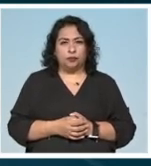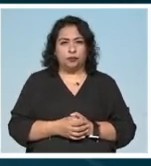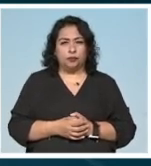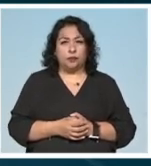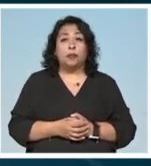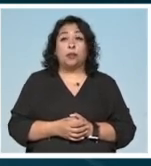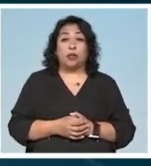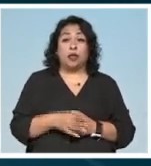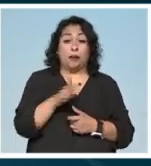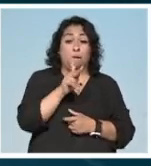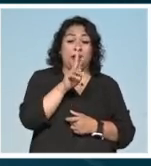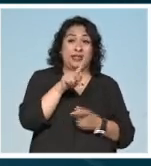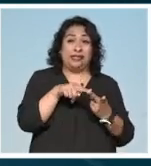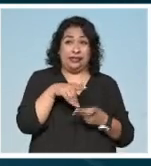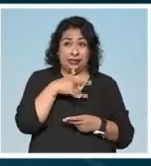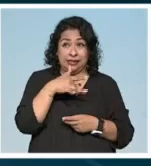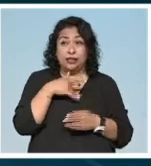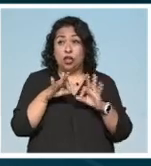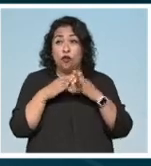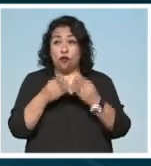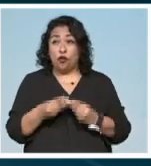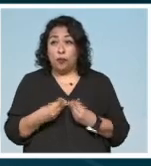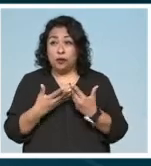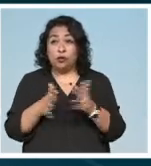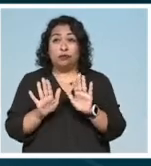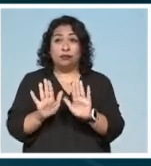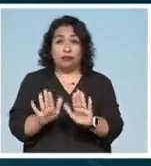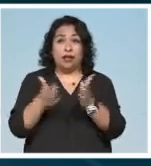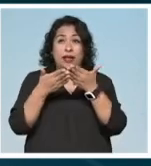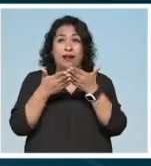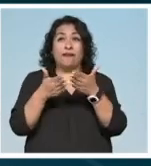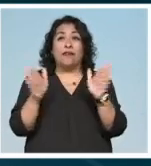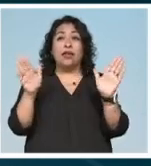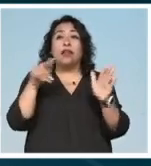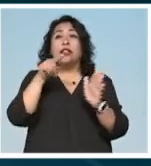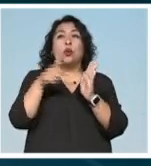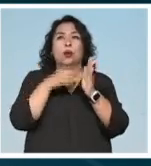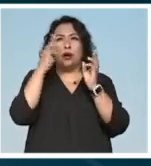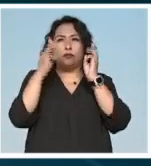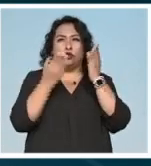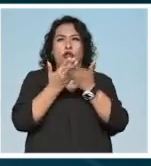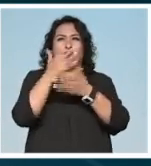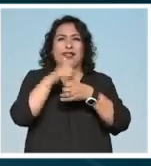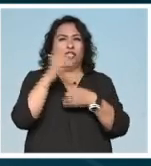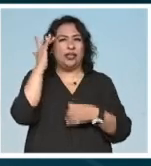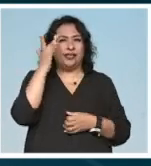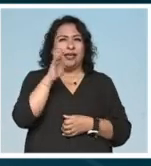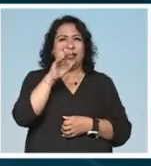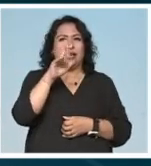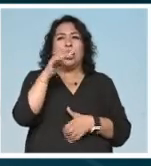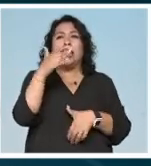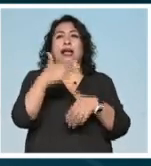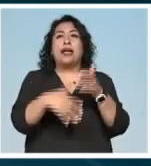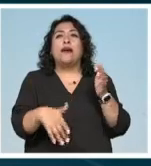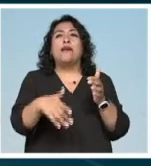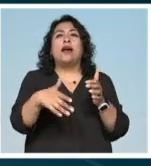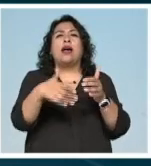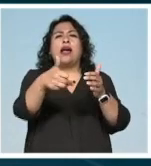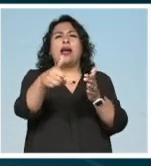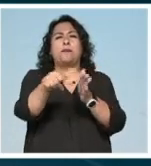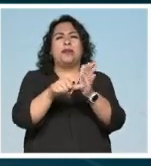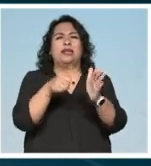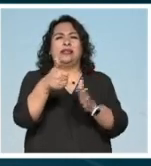Entre presencia y sentido, las formas de la poética permanecerá abierta en el Museo Nacional de San Carlos hasta finales de abril